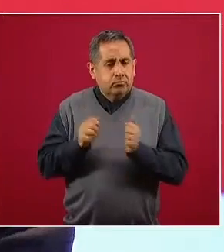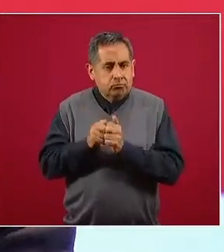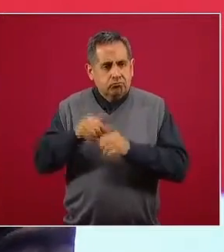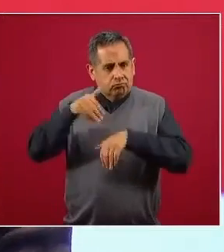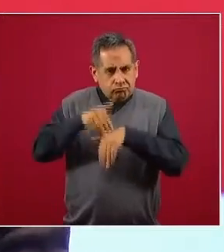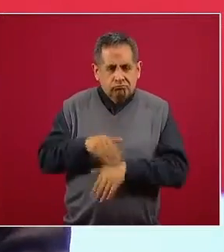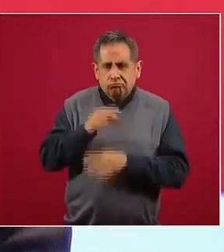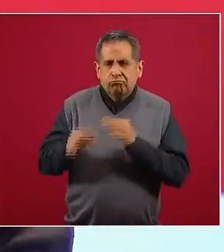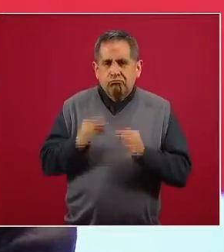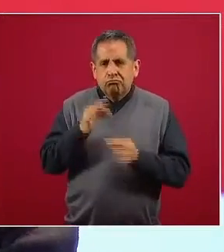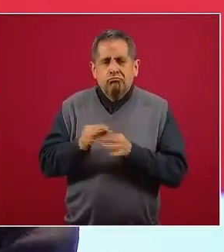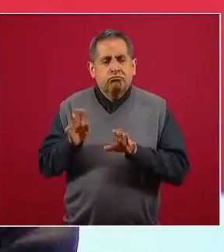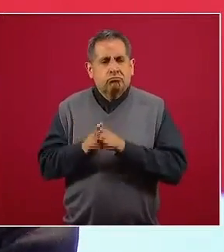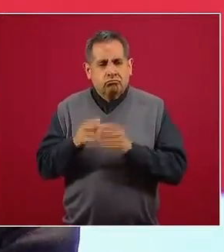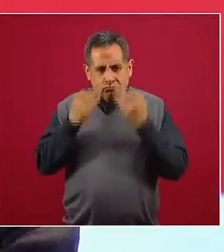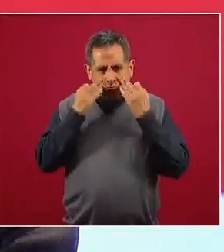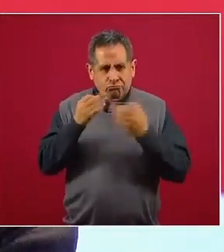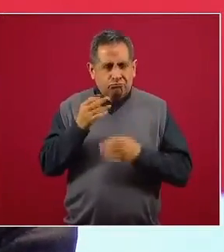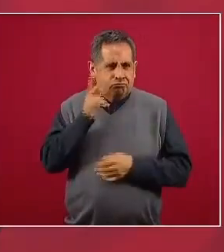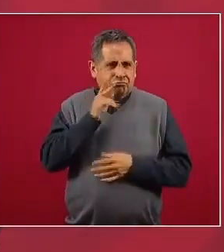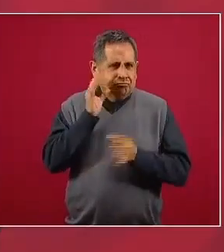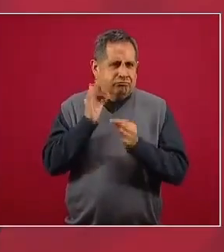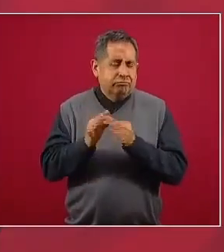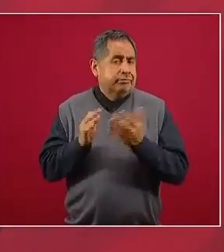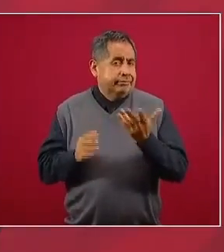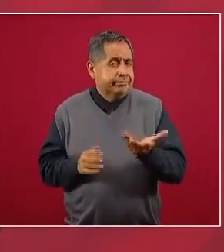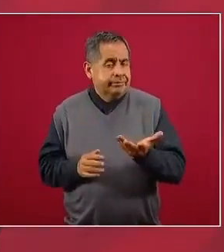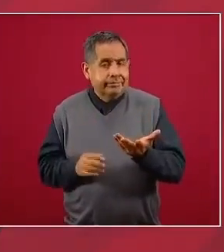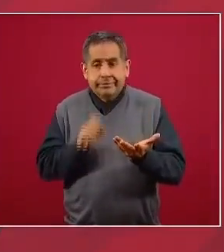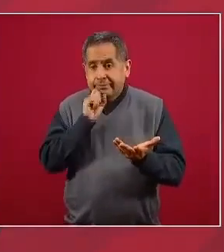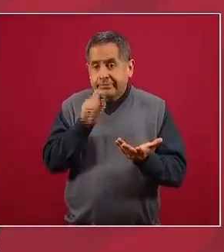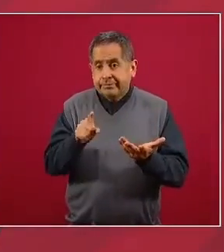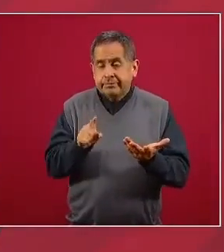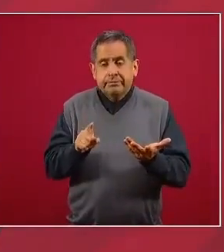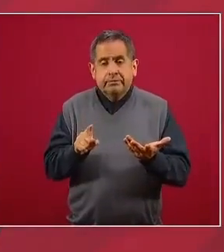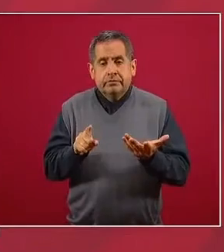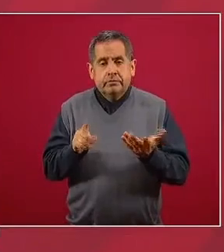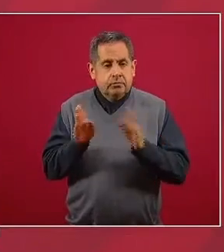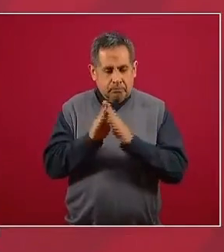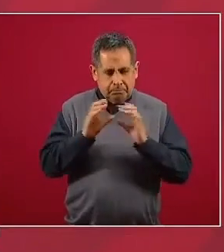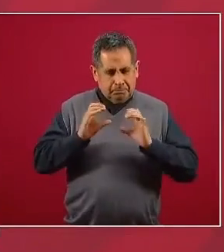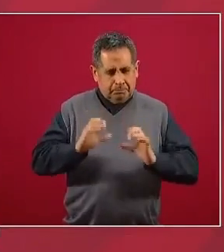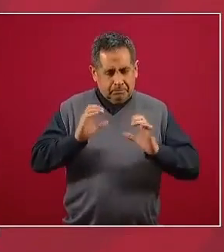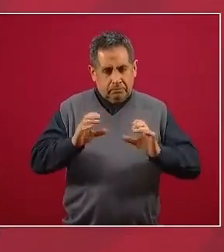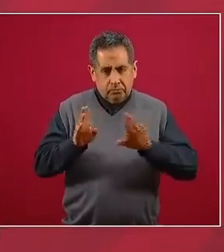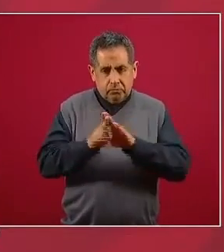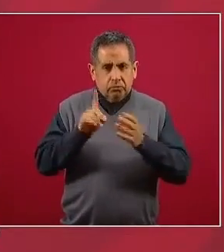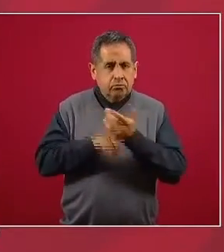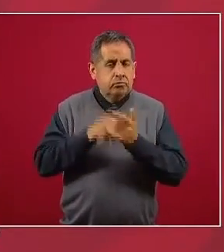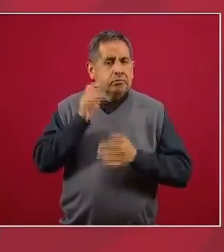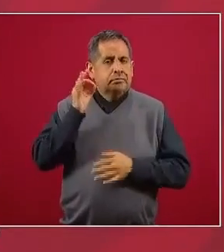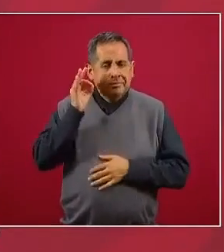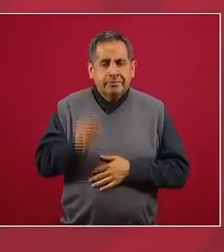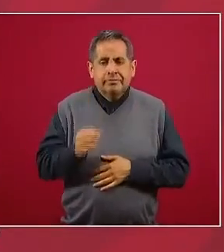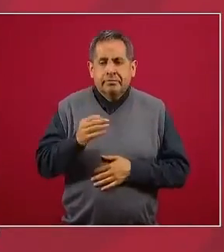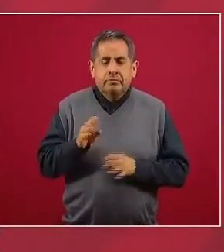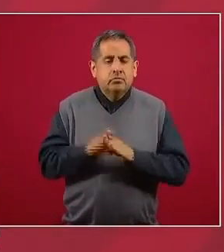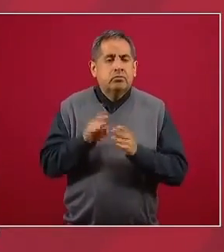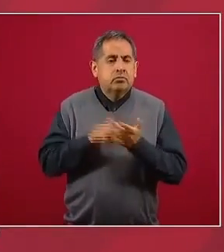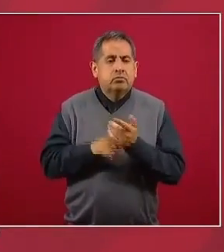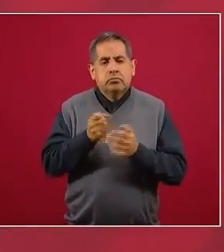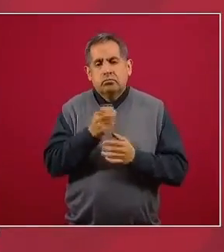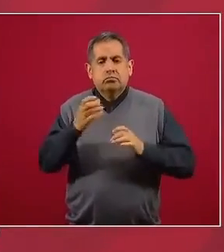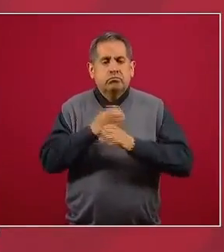la verdad, apegadas a la evidencia científica, sino además a ubicar en su dimensión exacta